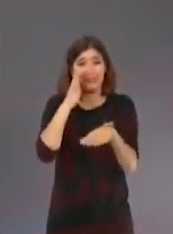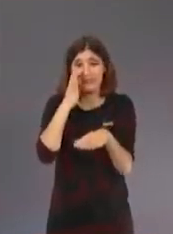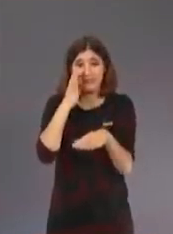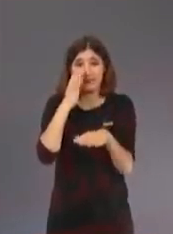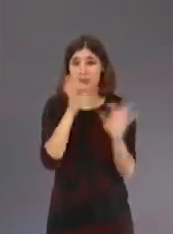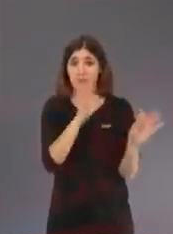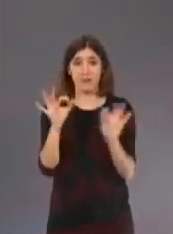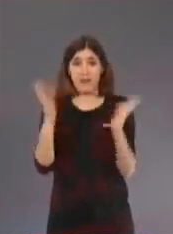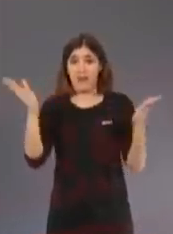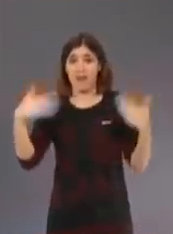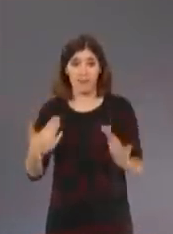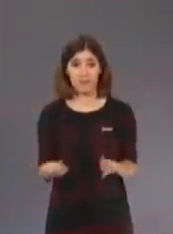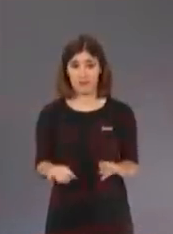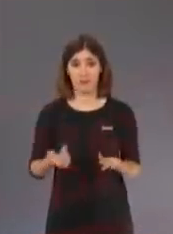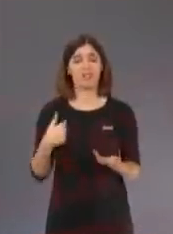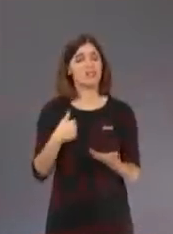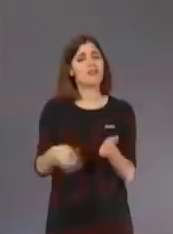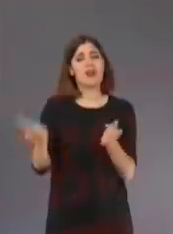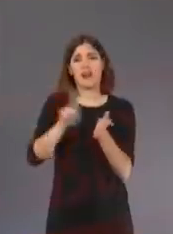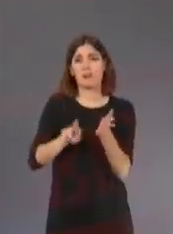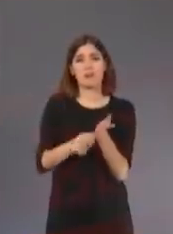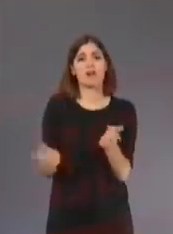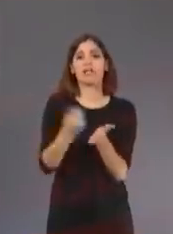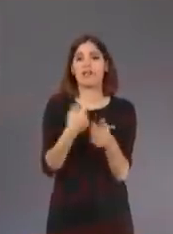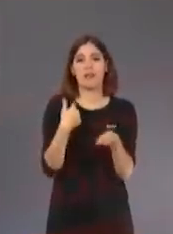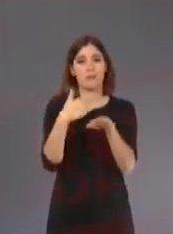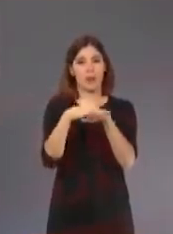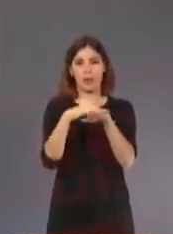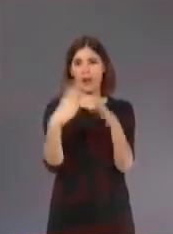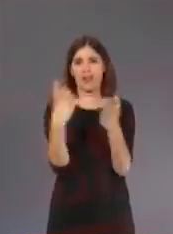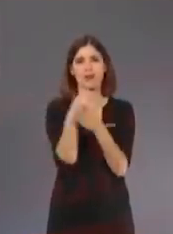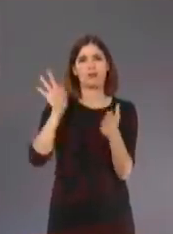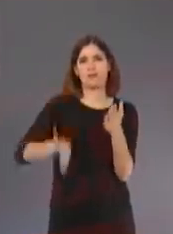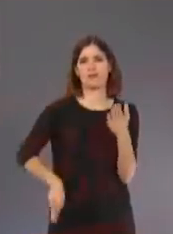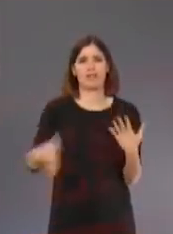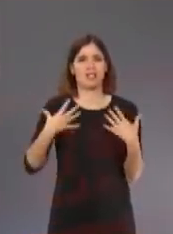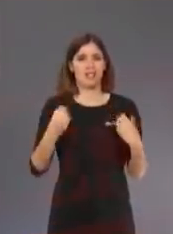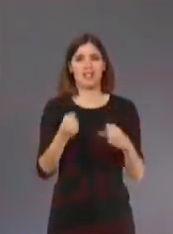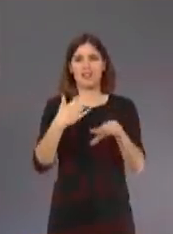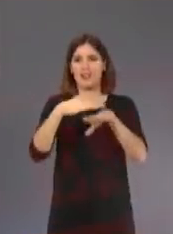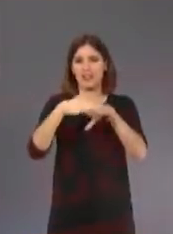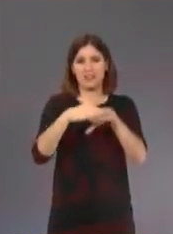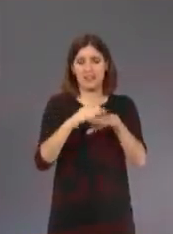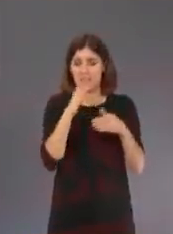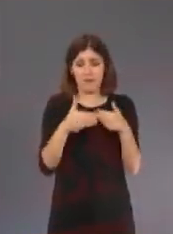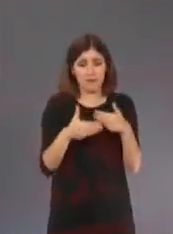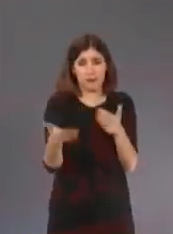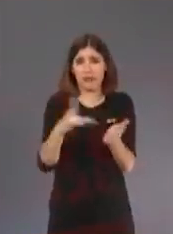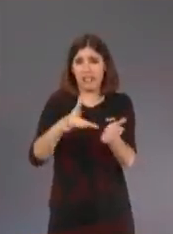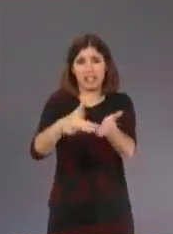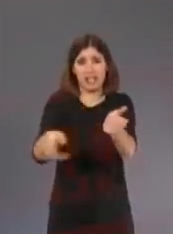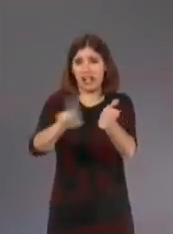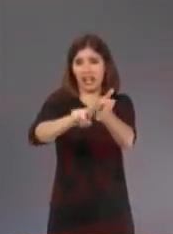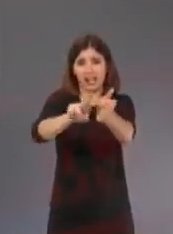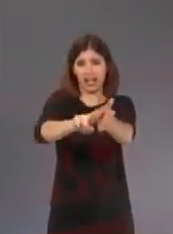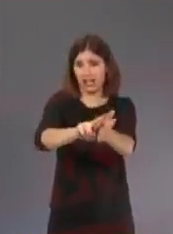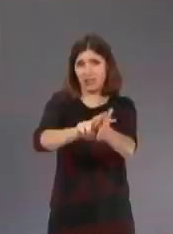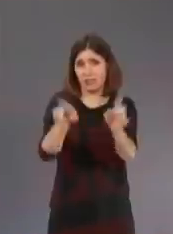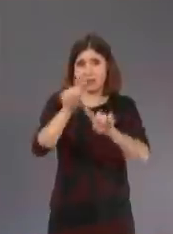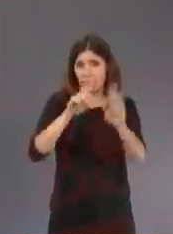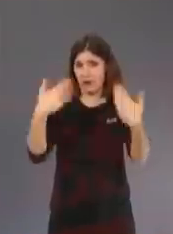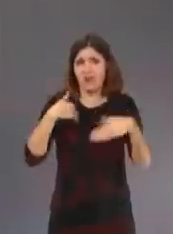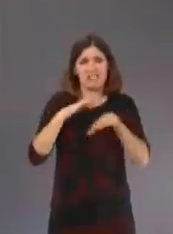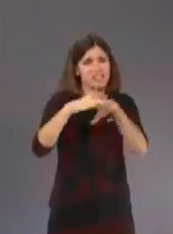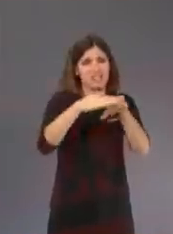lo que han anunciado es que van a hacer un estudio de 8 semanas. Es decir, en junio terminarán de saber que